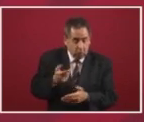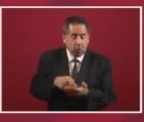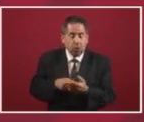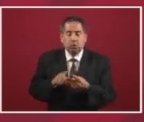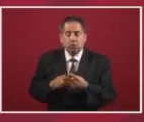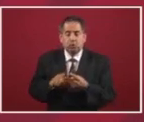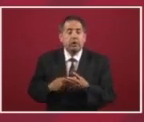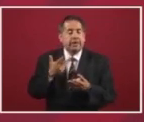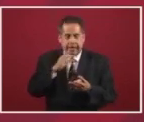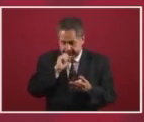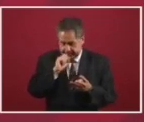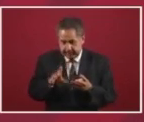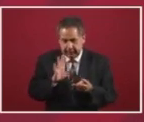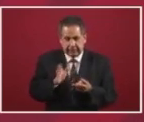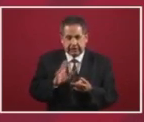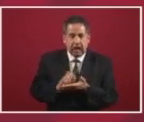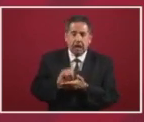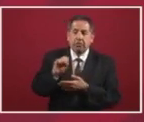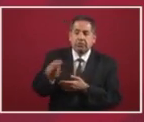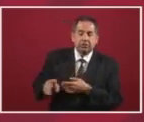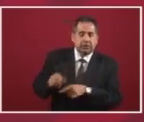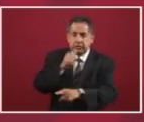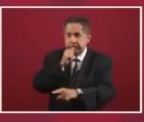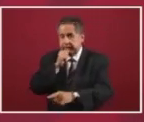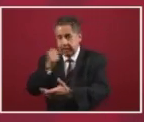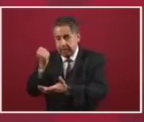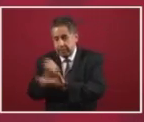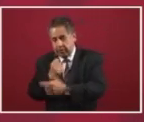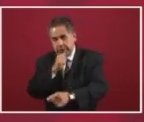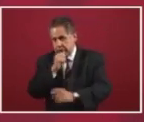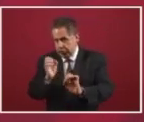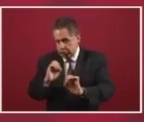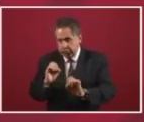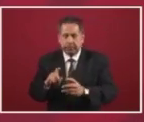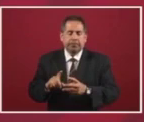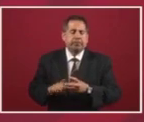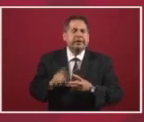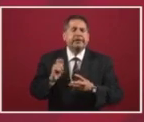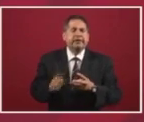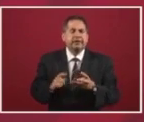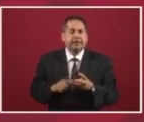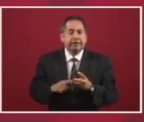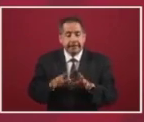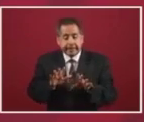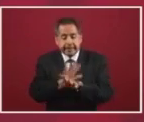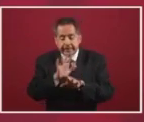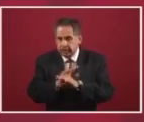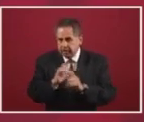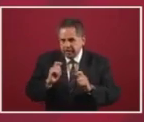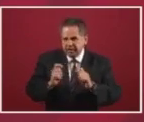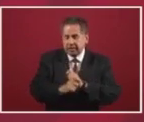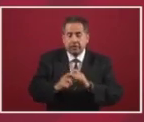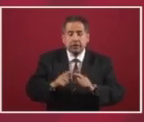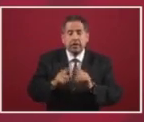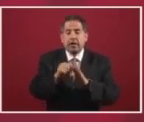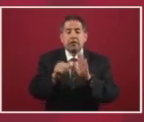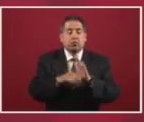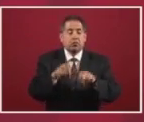que también no ha sido aprobada tiene que ver con la modificación al artículo